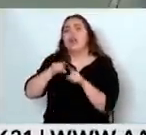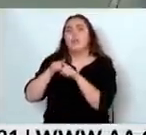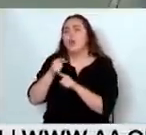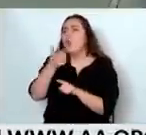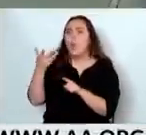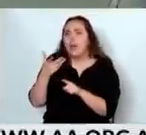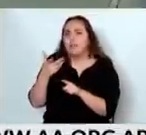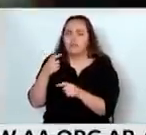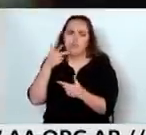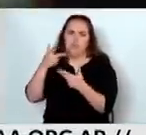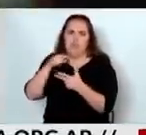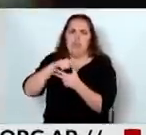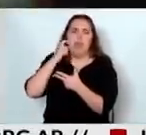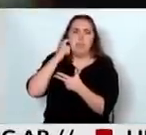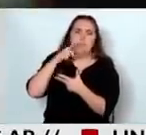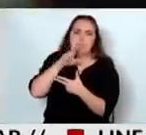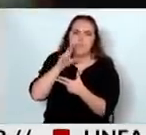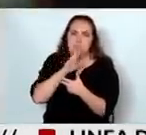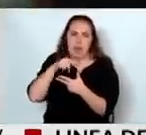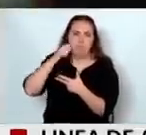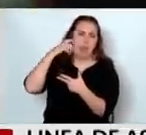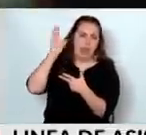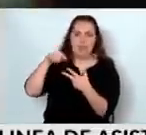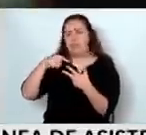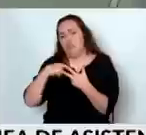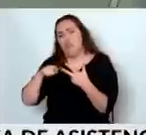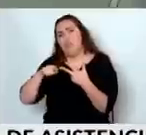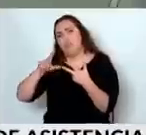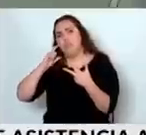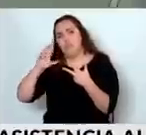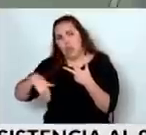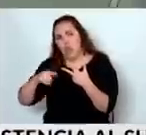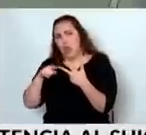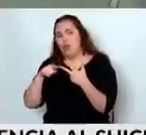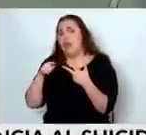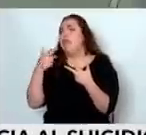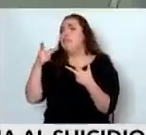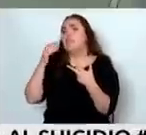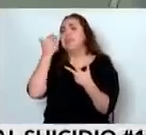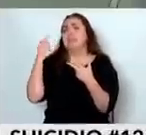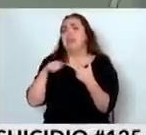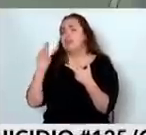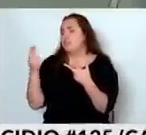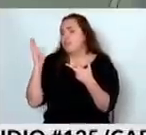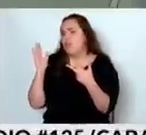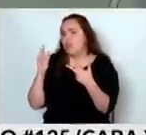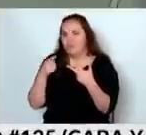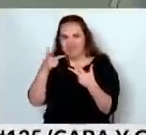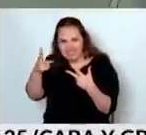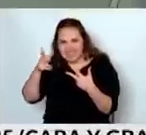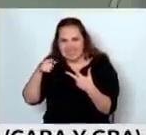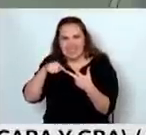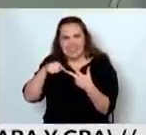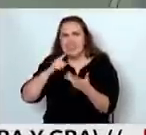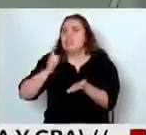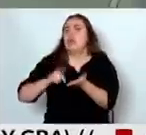yo. Y yo en ese momento dije, Mati murió en un accidente. ¿Para qué te voy a decir que se suicidó? Si no, hace poco me